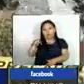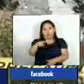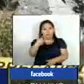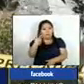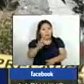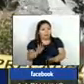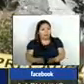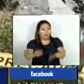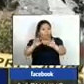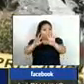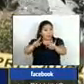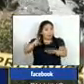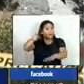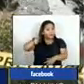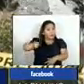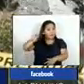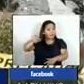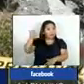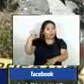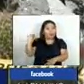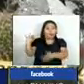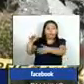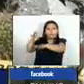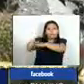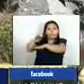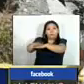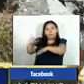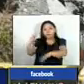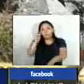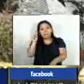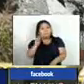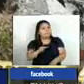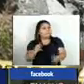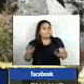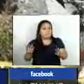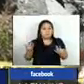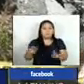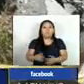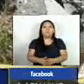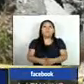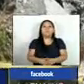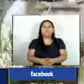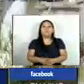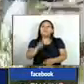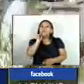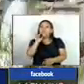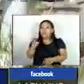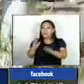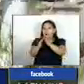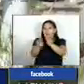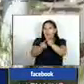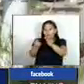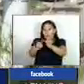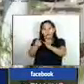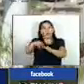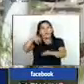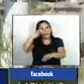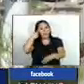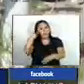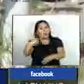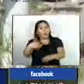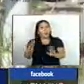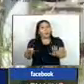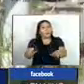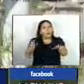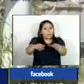han pasado ocho meses desde que avisaron a las autoridades sin obtener respuesta. Aseguran de que el riesgo aumentó debido al